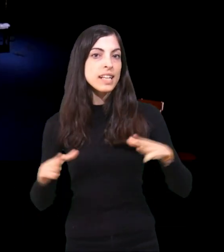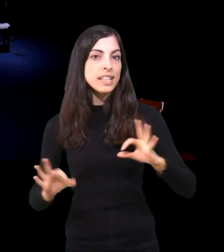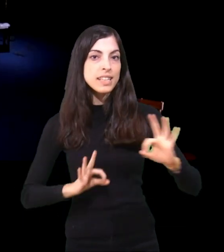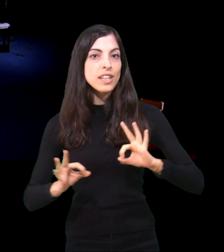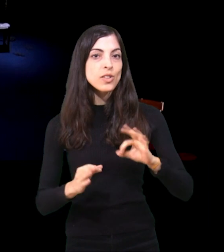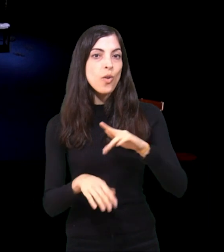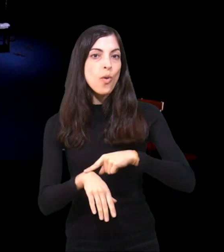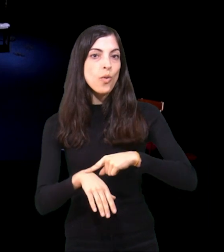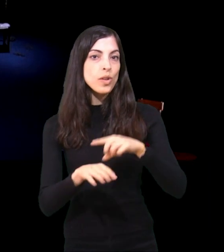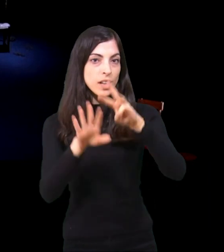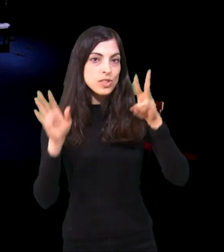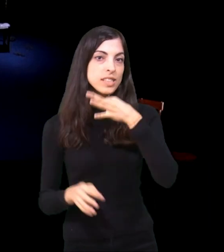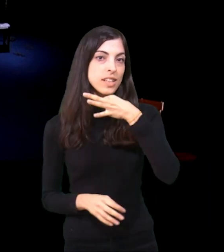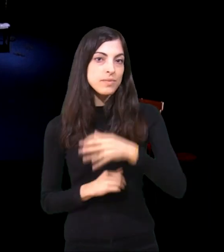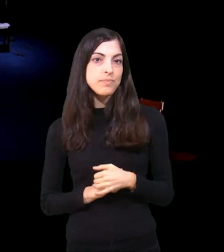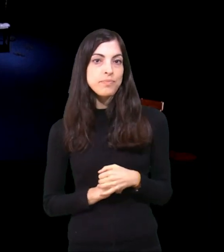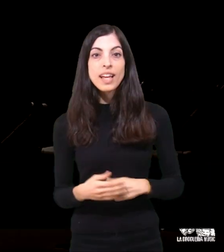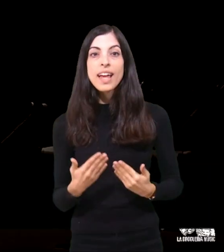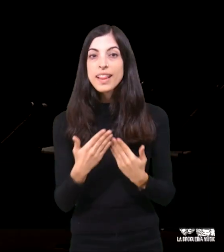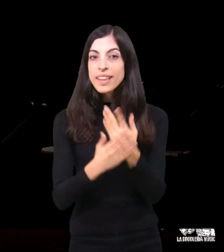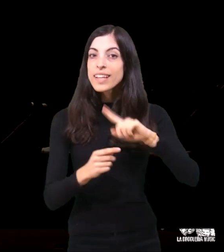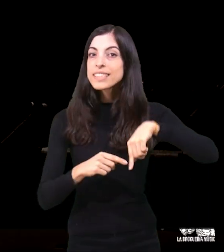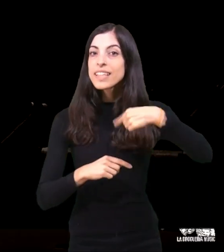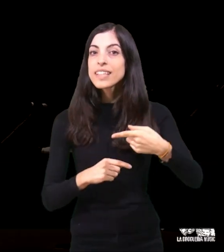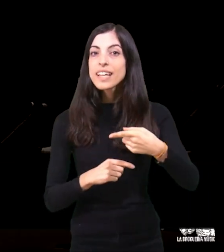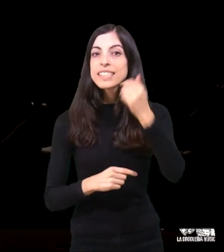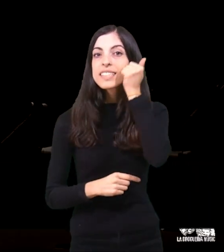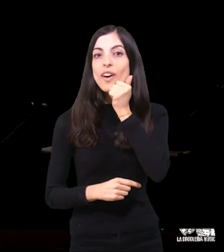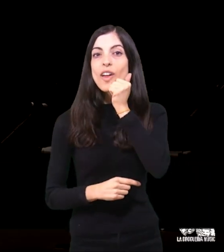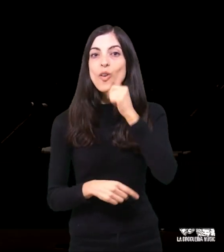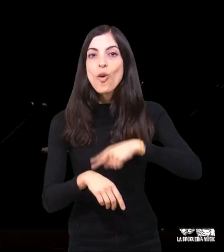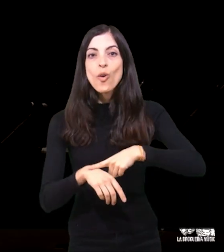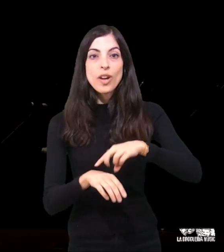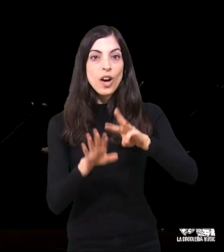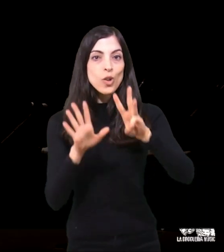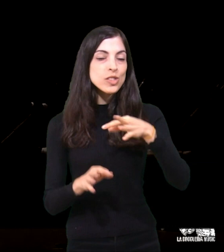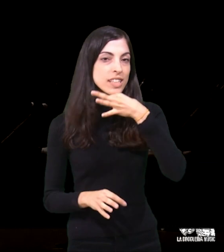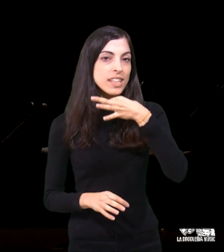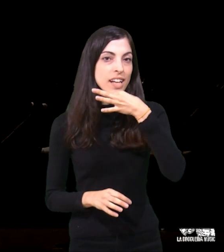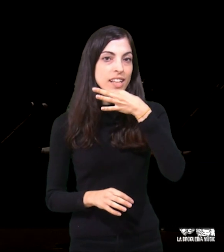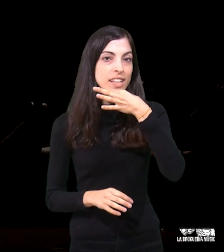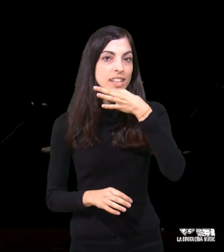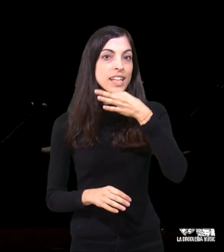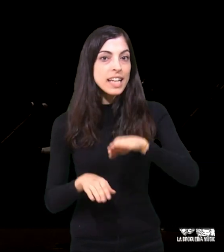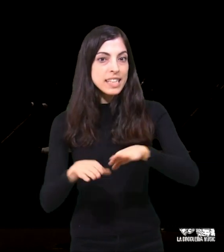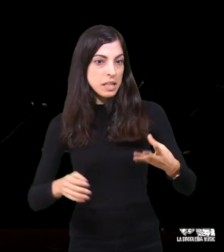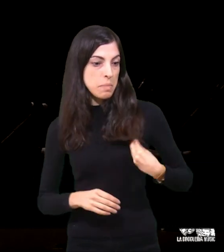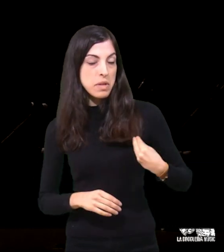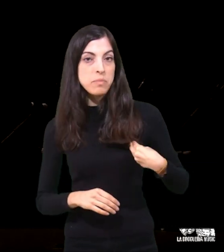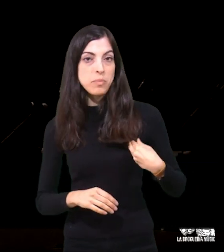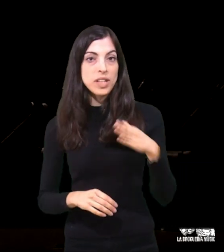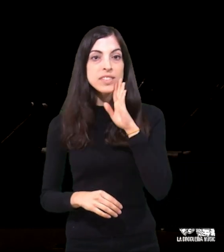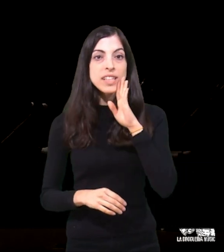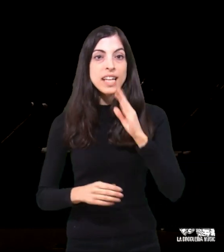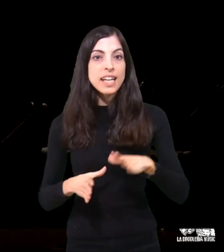Teatro, a las 8 de la tarde. Al día siguiente, el sábado, también a las 8, estará en el